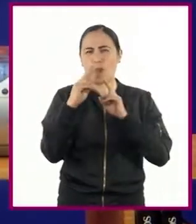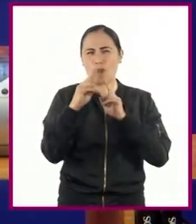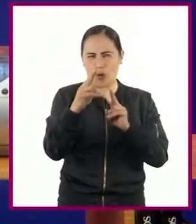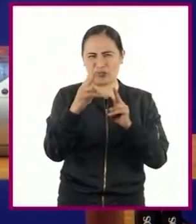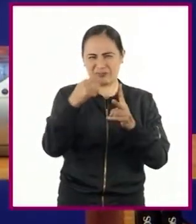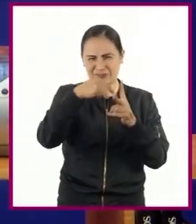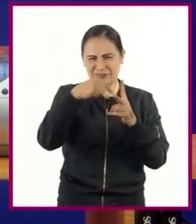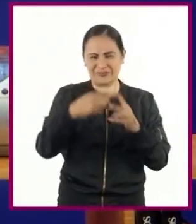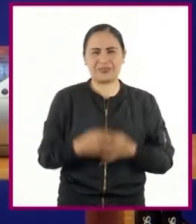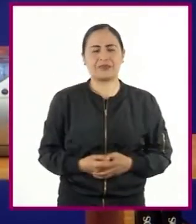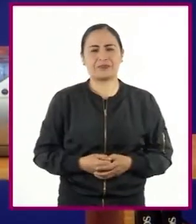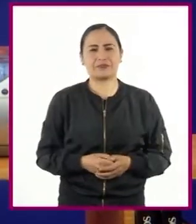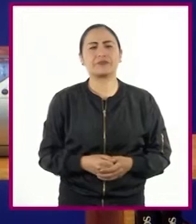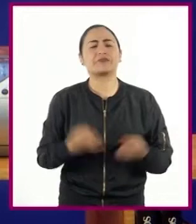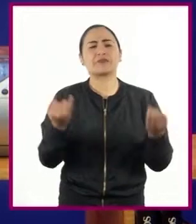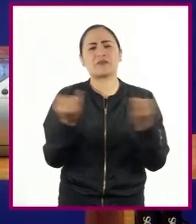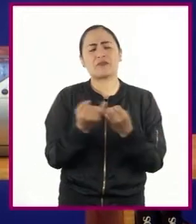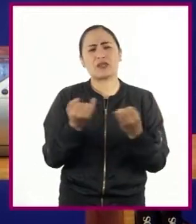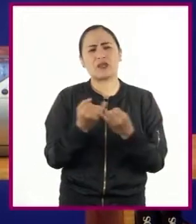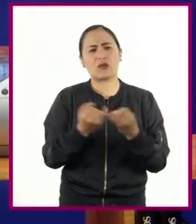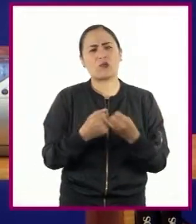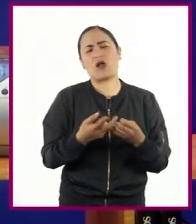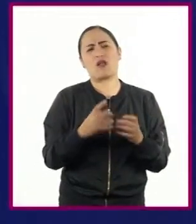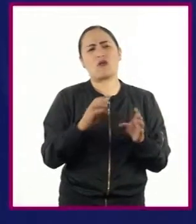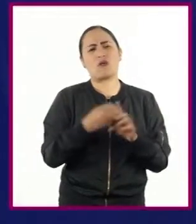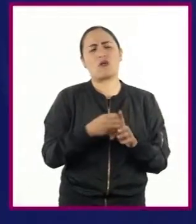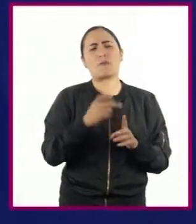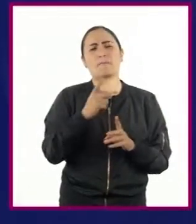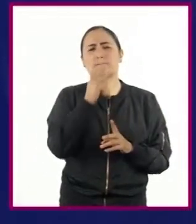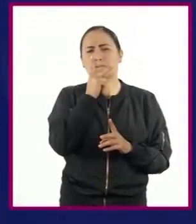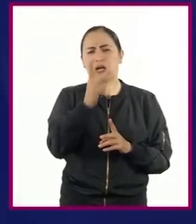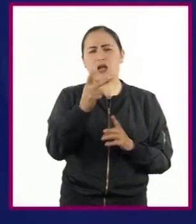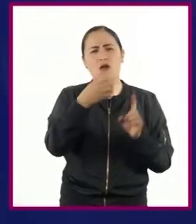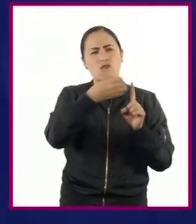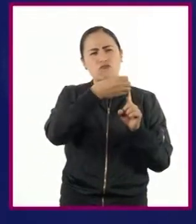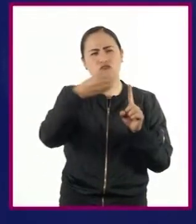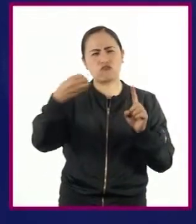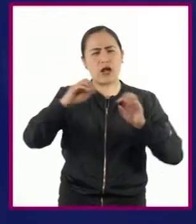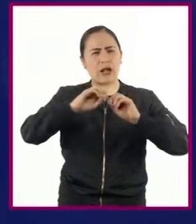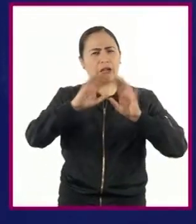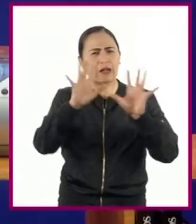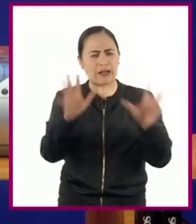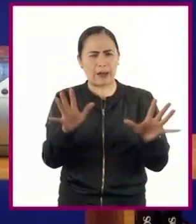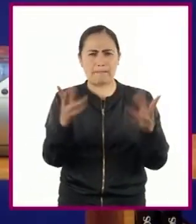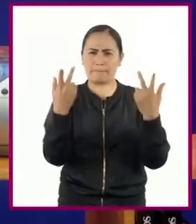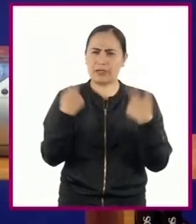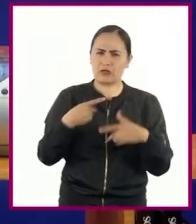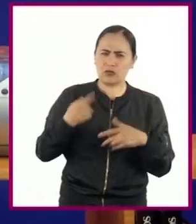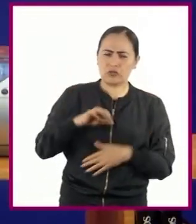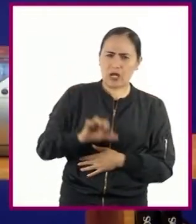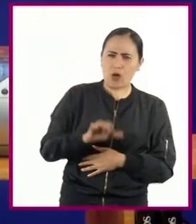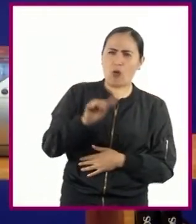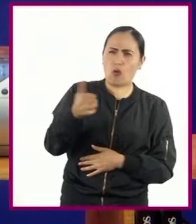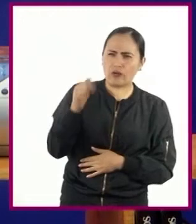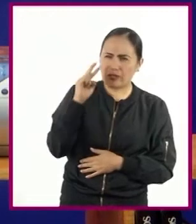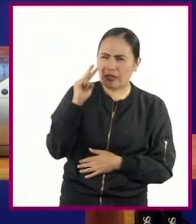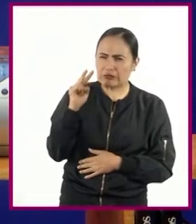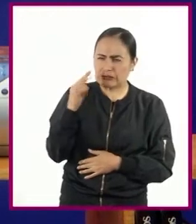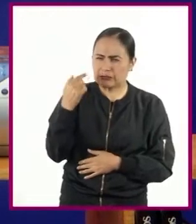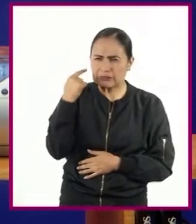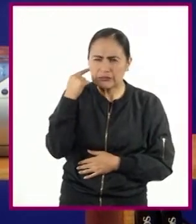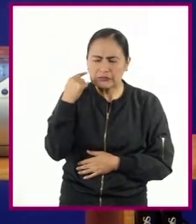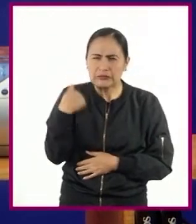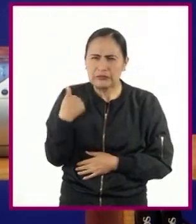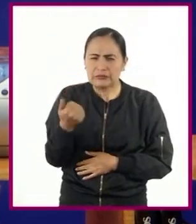y entonación de la palabra permite dar la claridad necesaria para que sea entendida por los oyentes. O